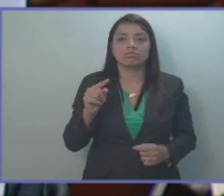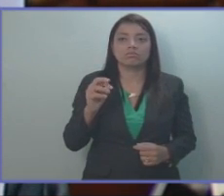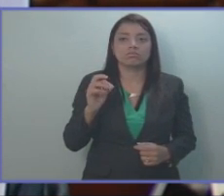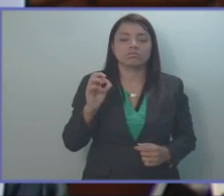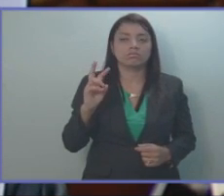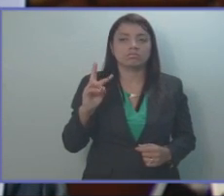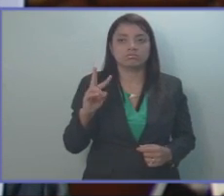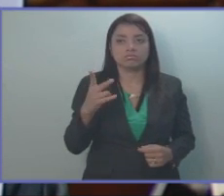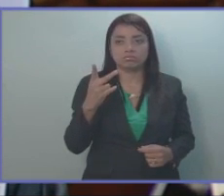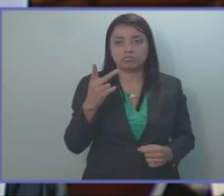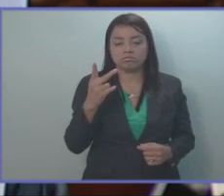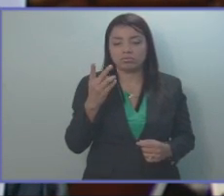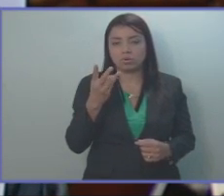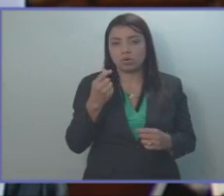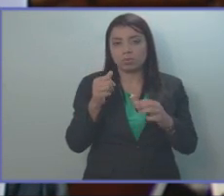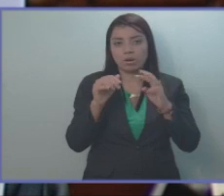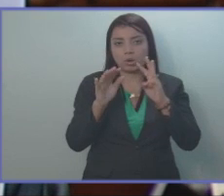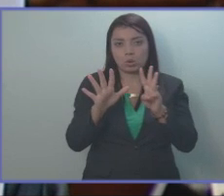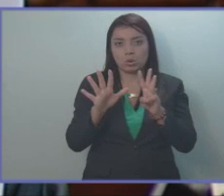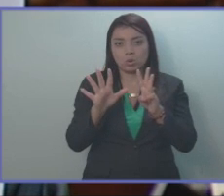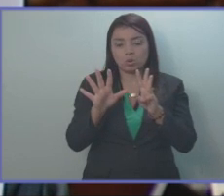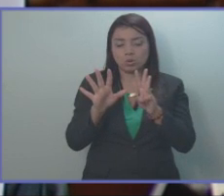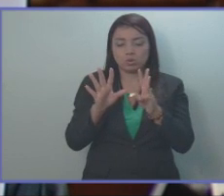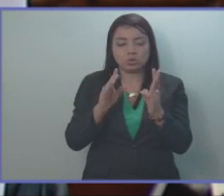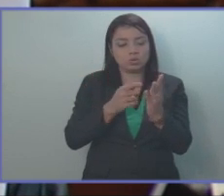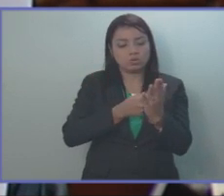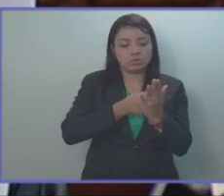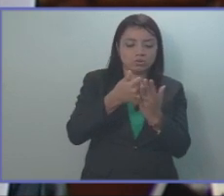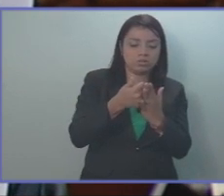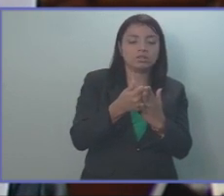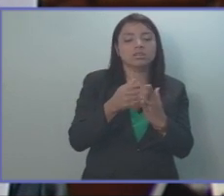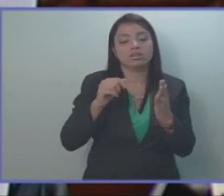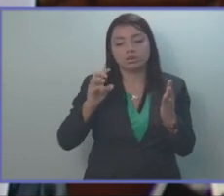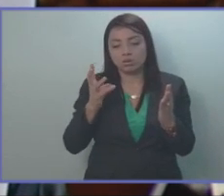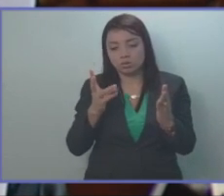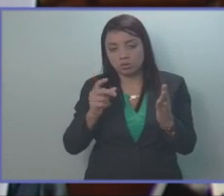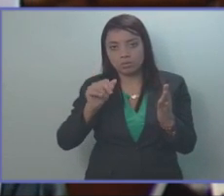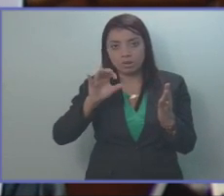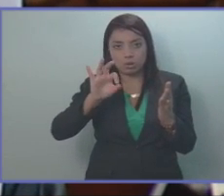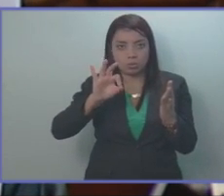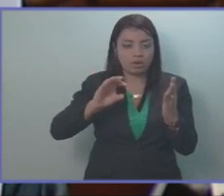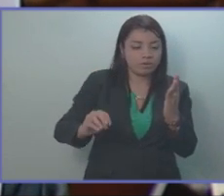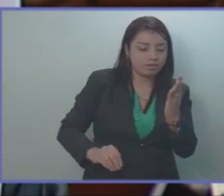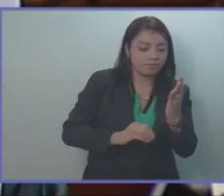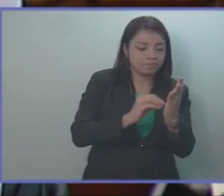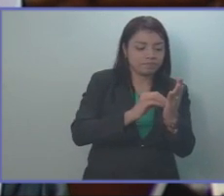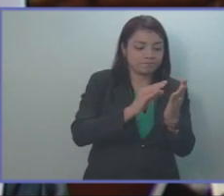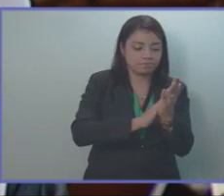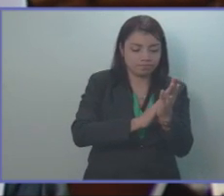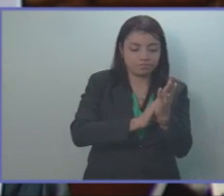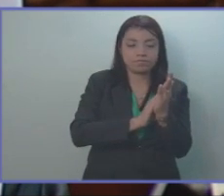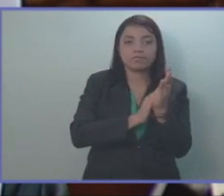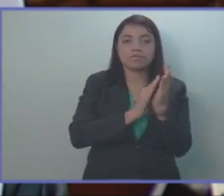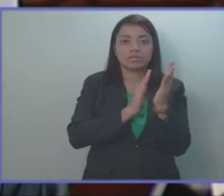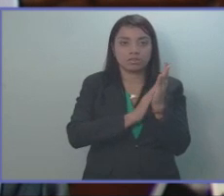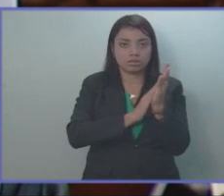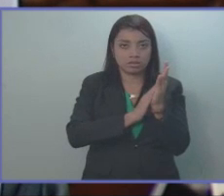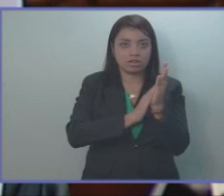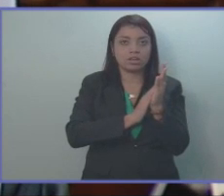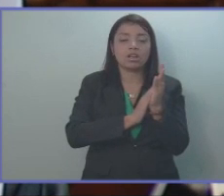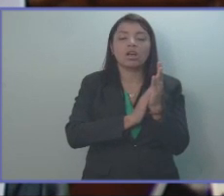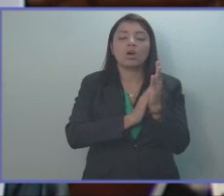numeral 8 y adiciónase el numeral 9 de la siguiente manera. 8. Organizar